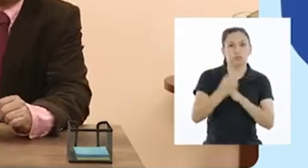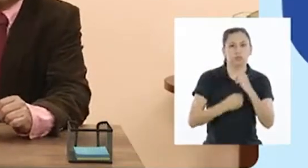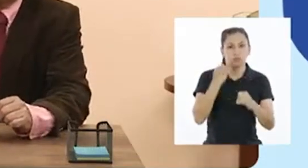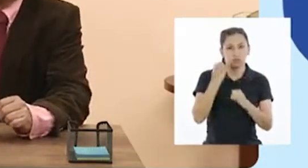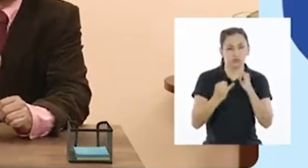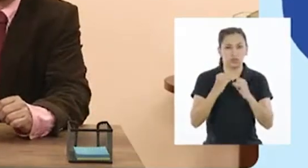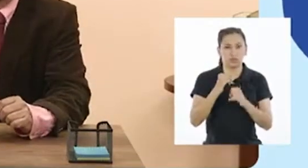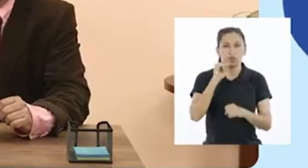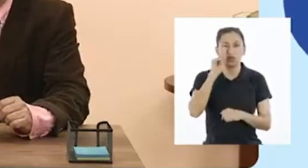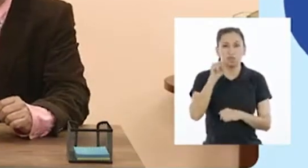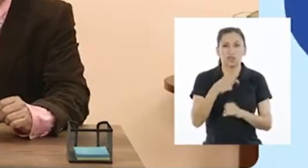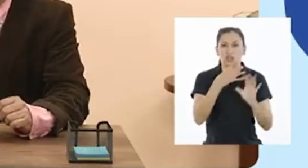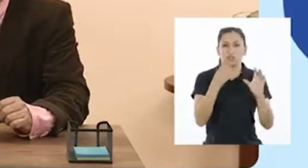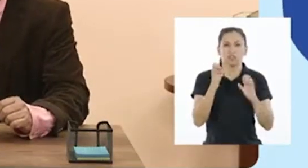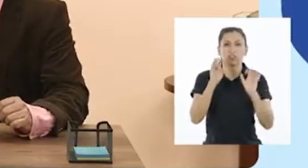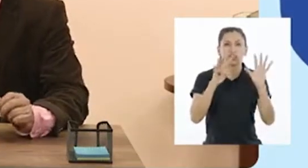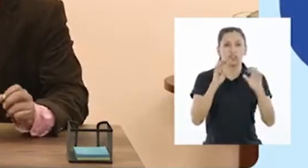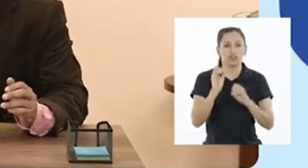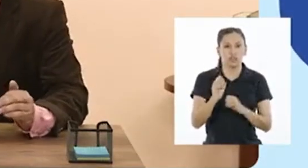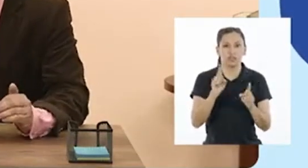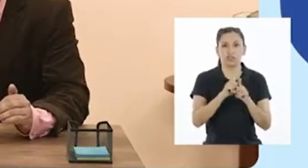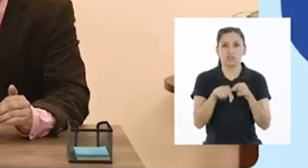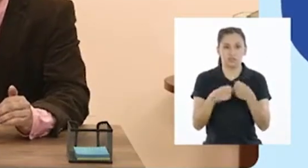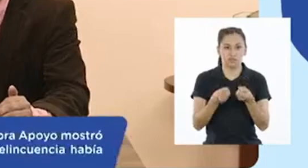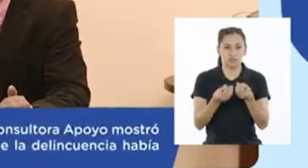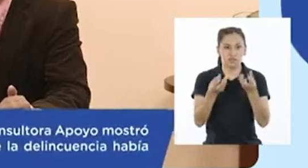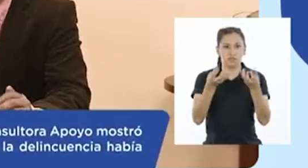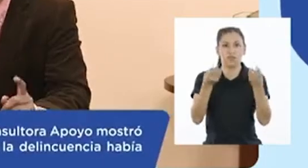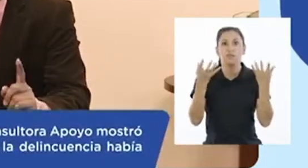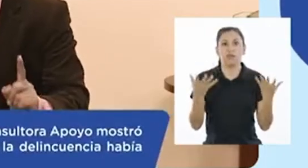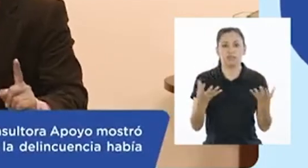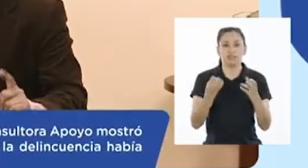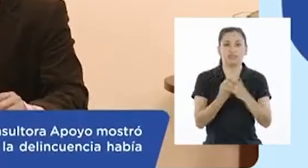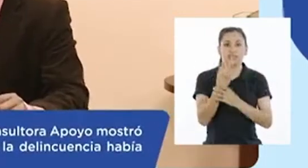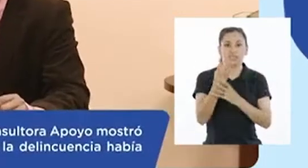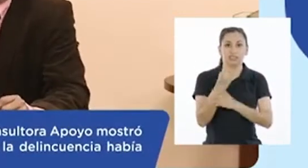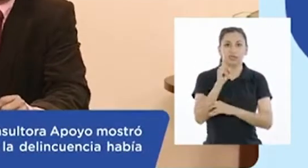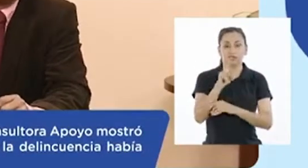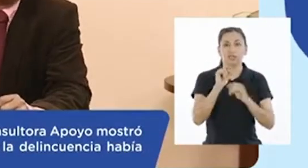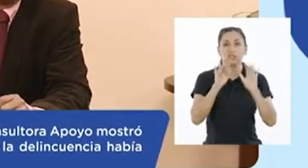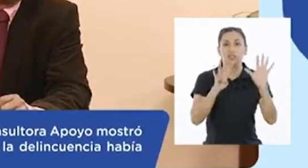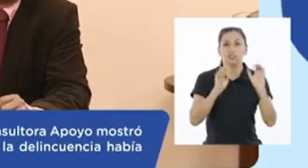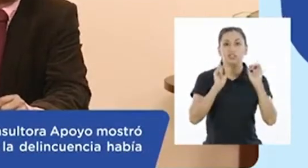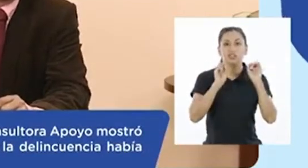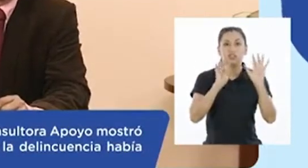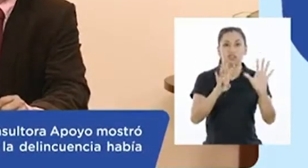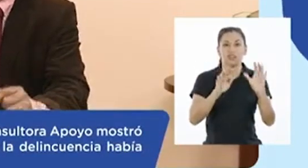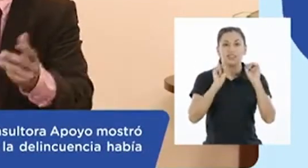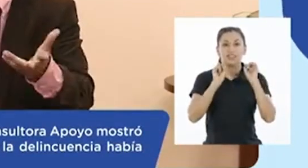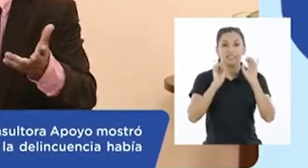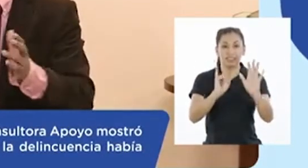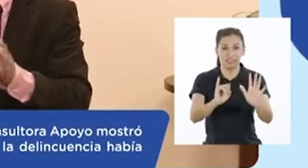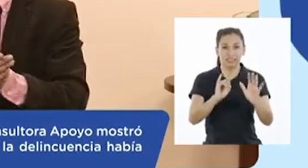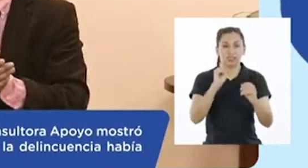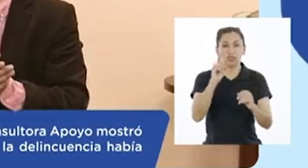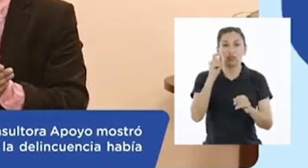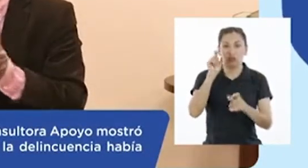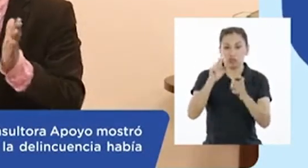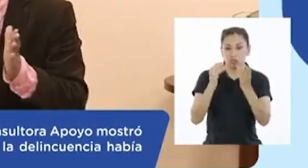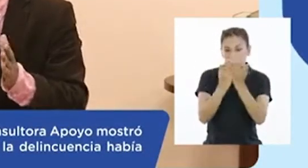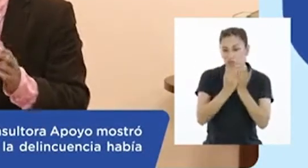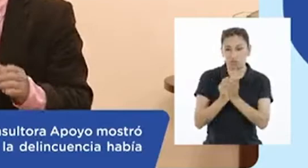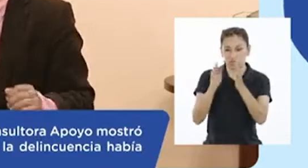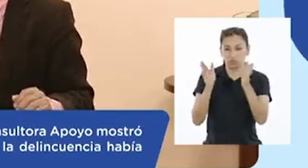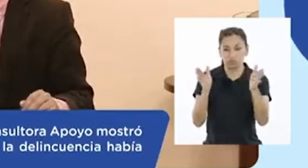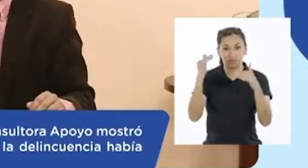la década de 1990 iba en aumento. En septiembre de 1996, un estudio de la